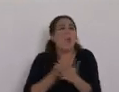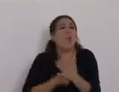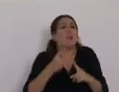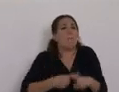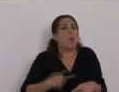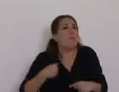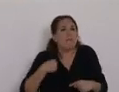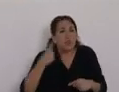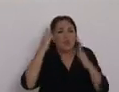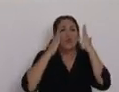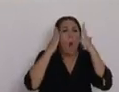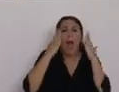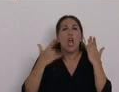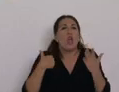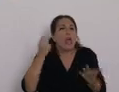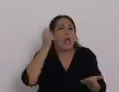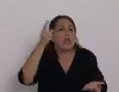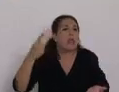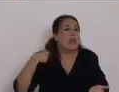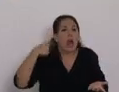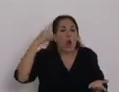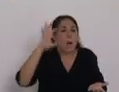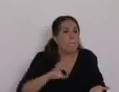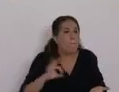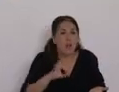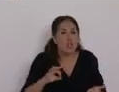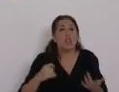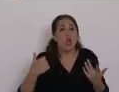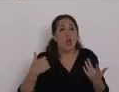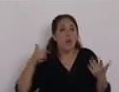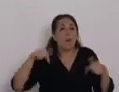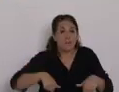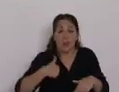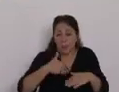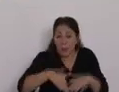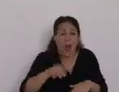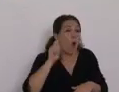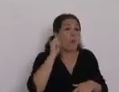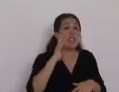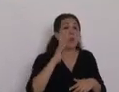un ideal. Y me encuentro a esta altura de la vida, a los 58 años, a punto de cumplir 59,